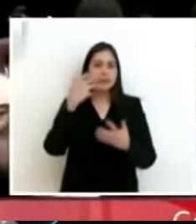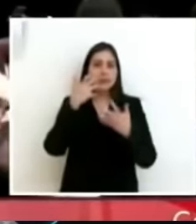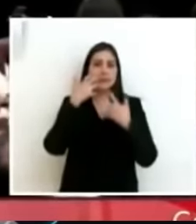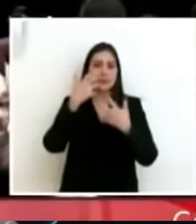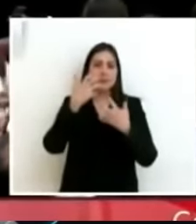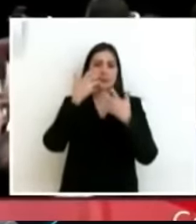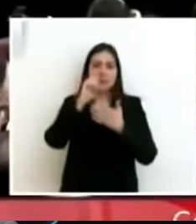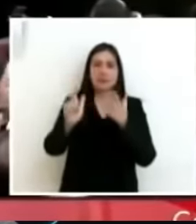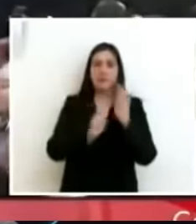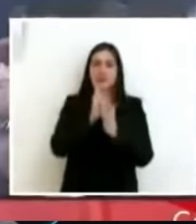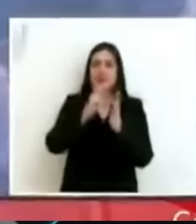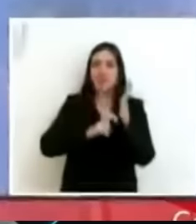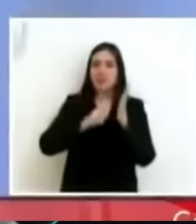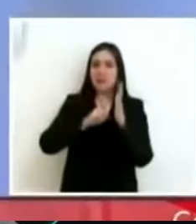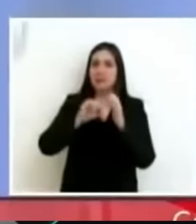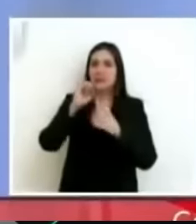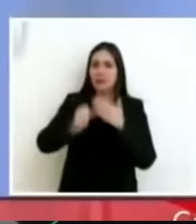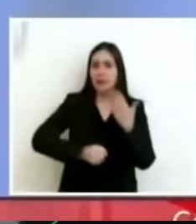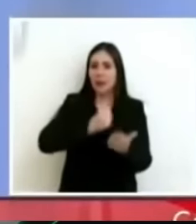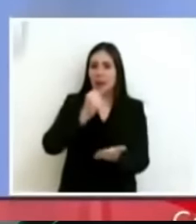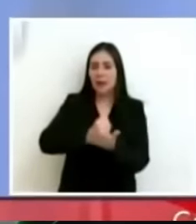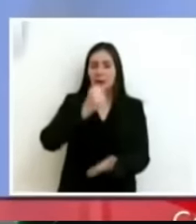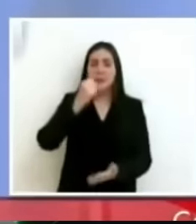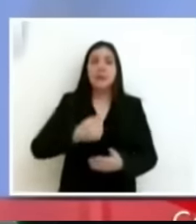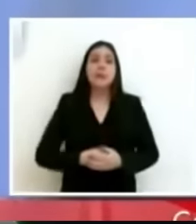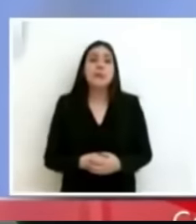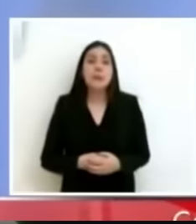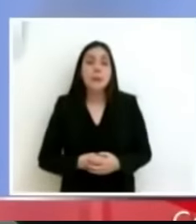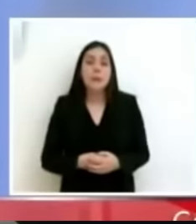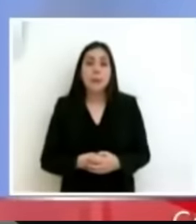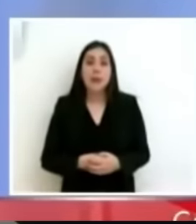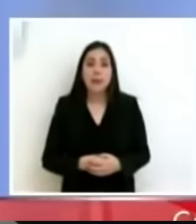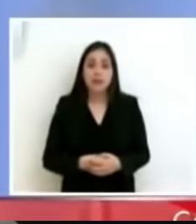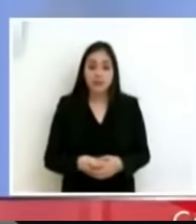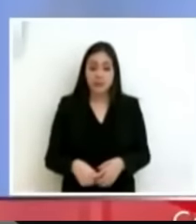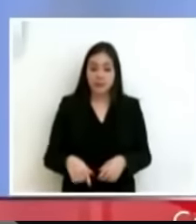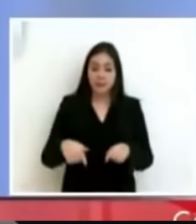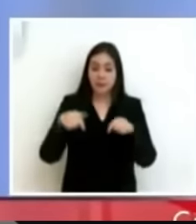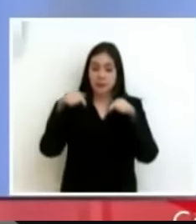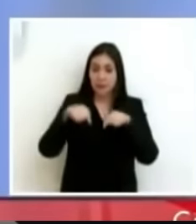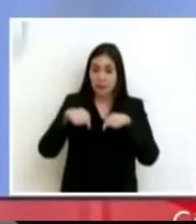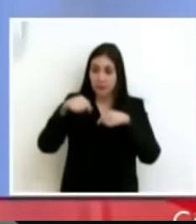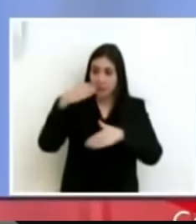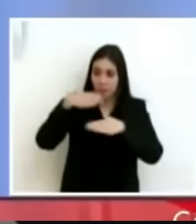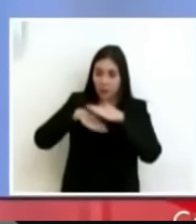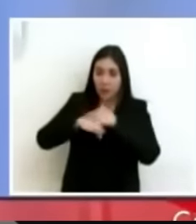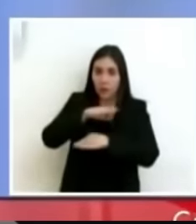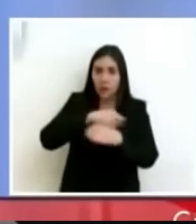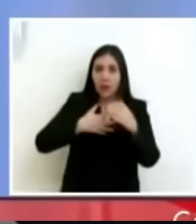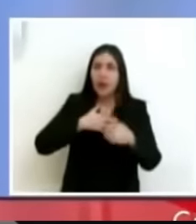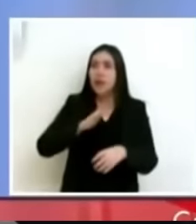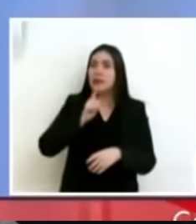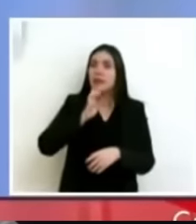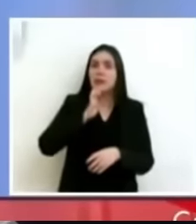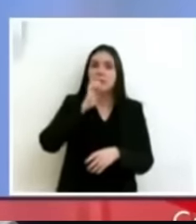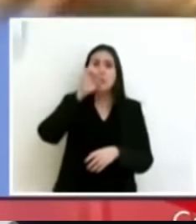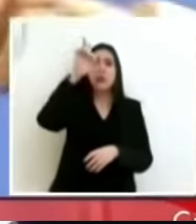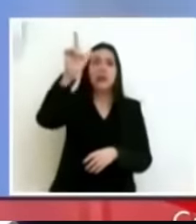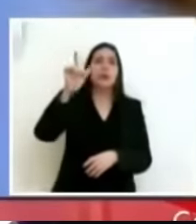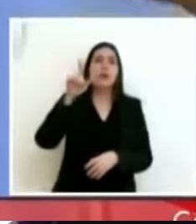Aquí tenemos el espíritu, la oposición de Belisario Domínguez. Que